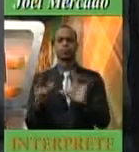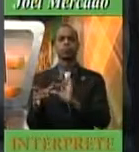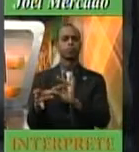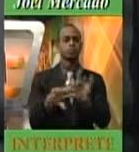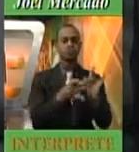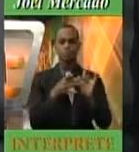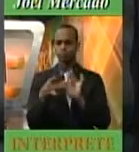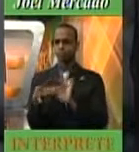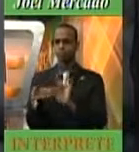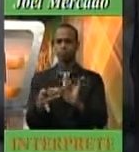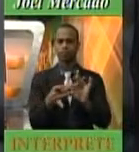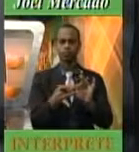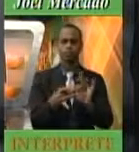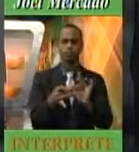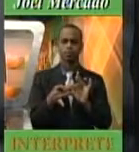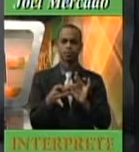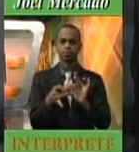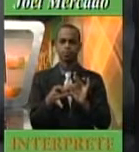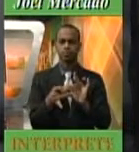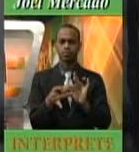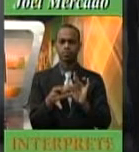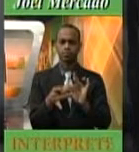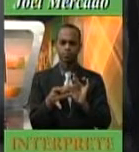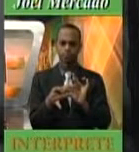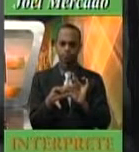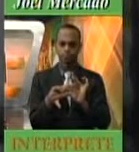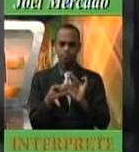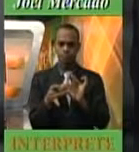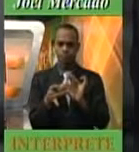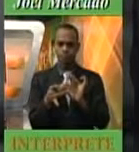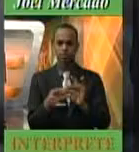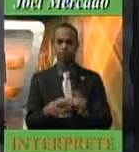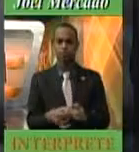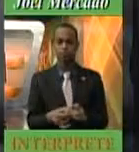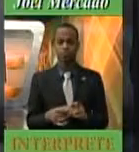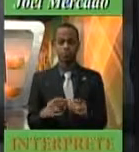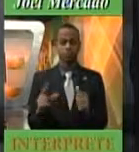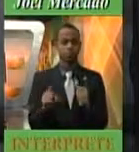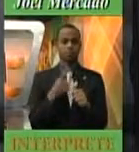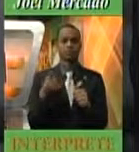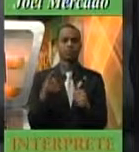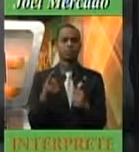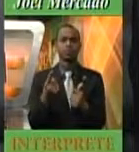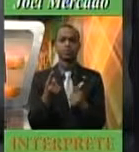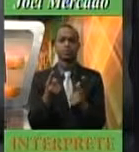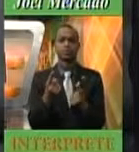colectivo, un trabajo de equipo. O sea, lo primero que nosotros